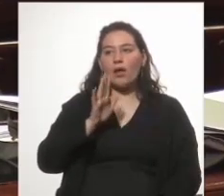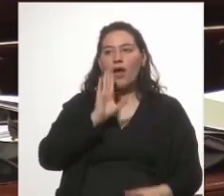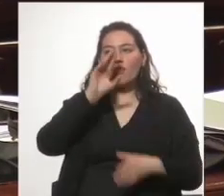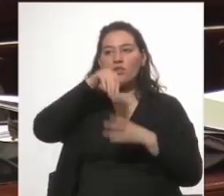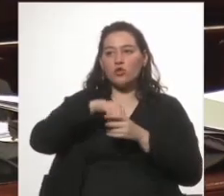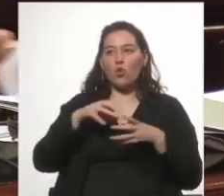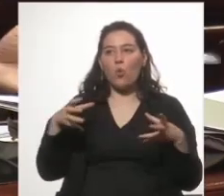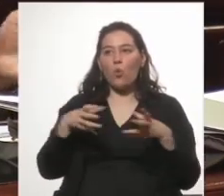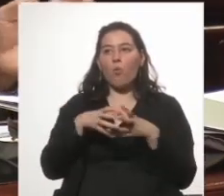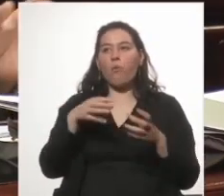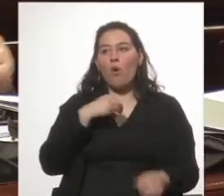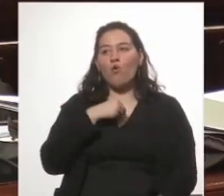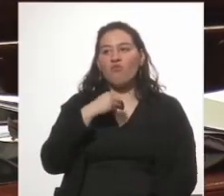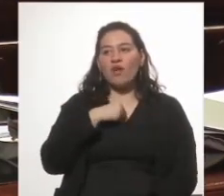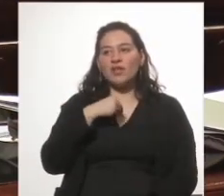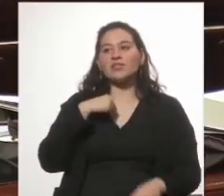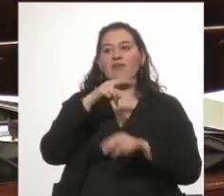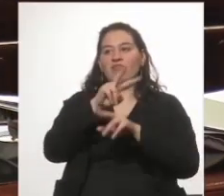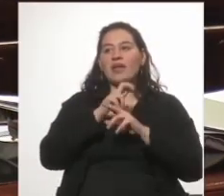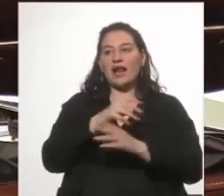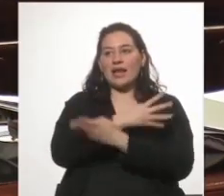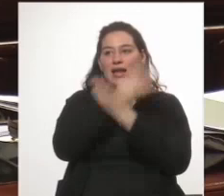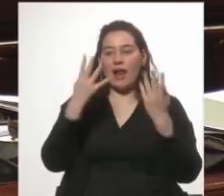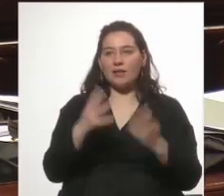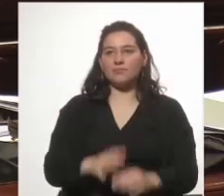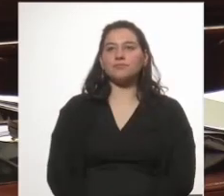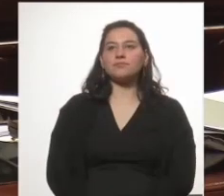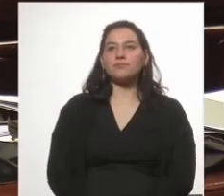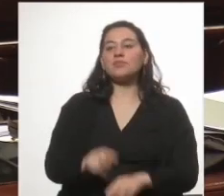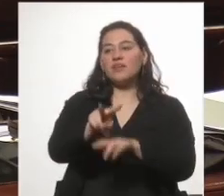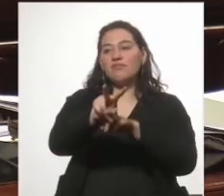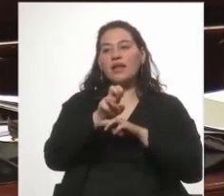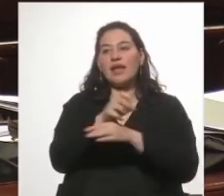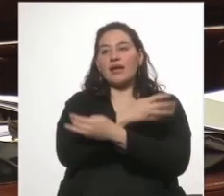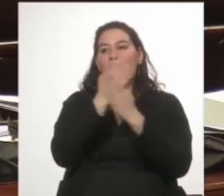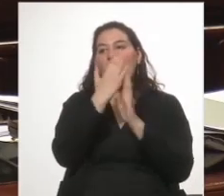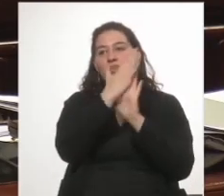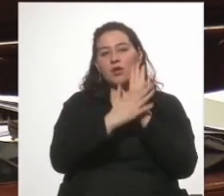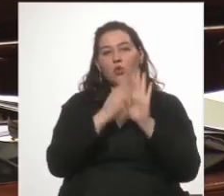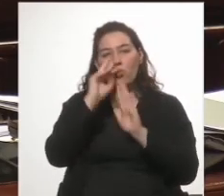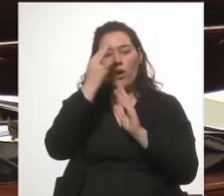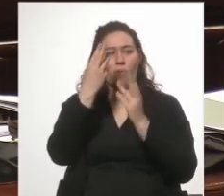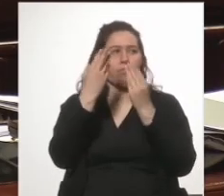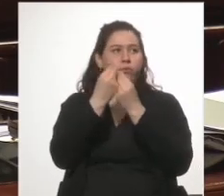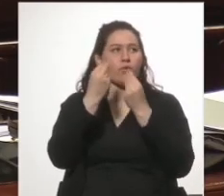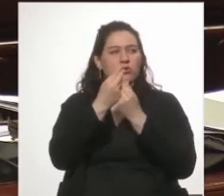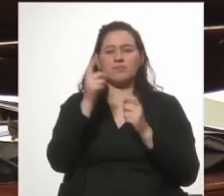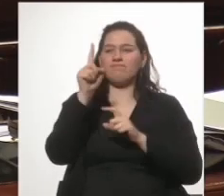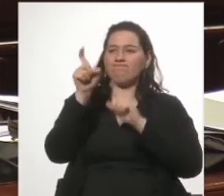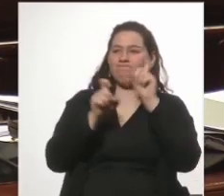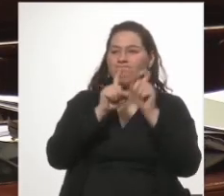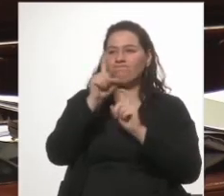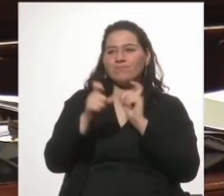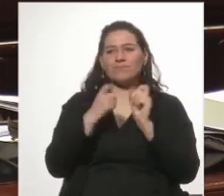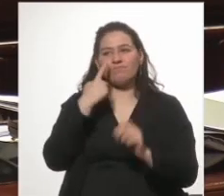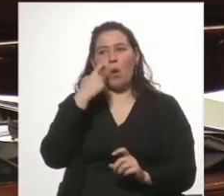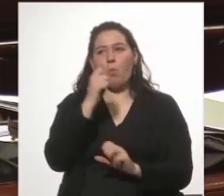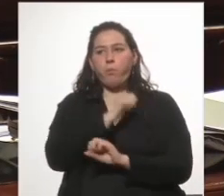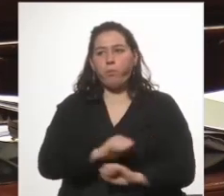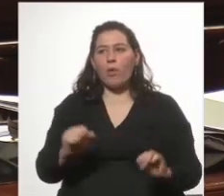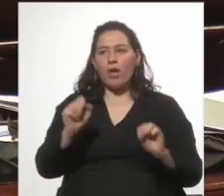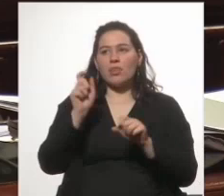grupo de confianza del fiscal general. La Fiscalía General de la Nación ha sido objeto de múltiples cuestionamientos que han desembocado en